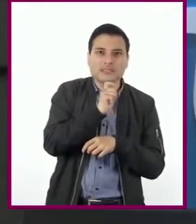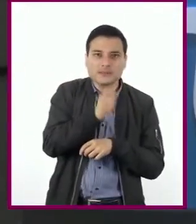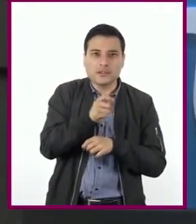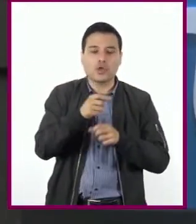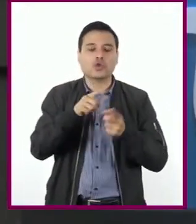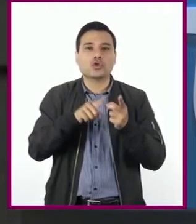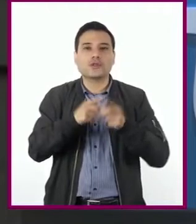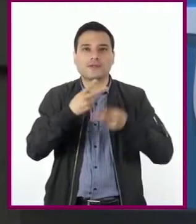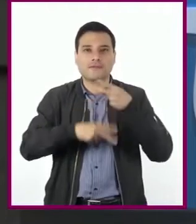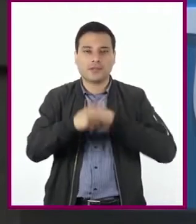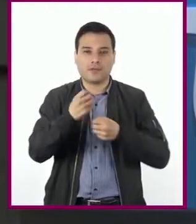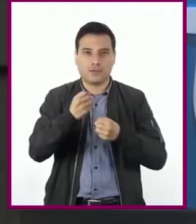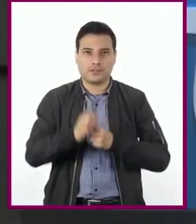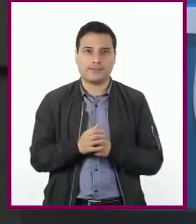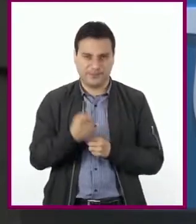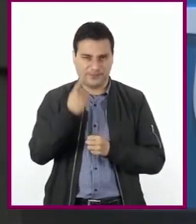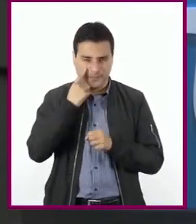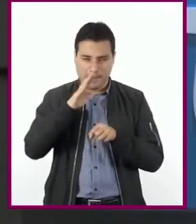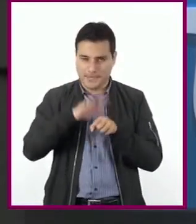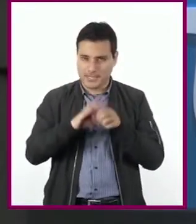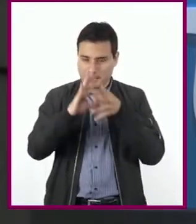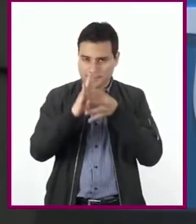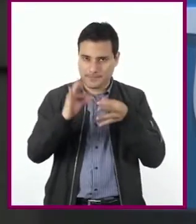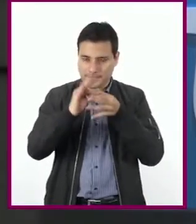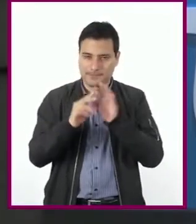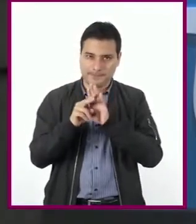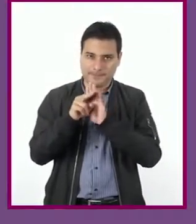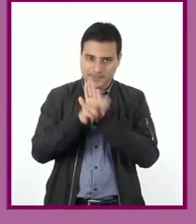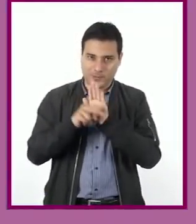los elementos de un vector. ¡Corre video!